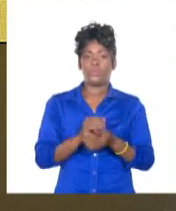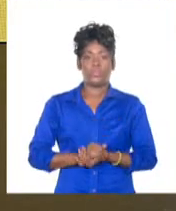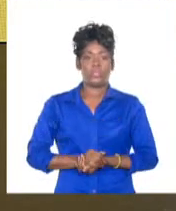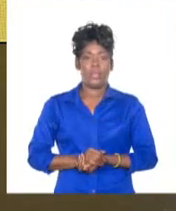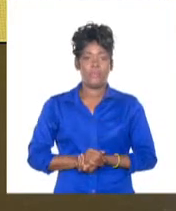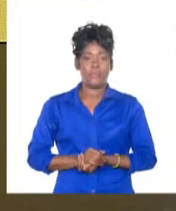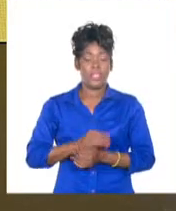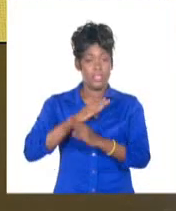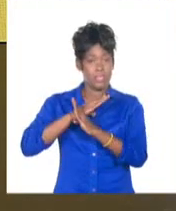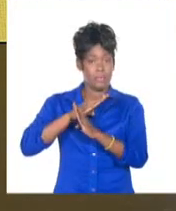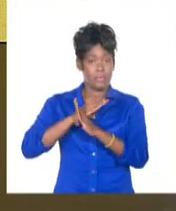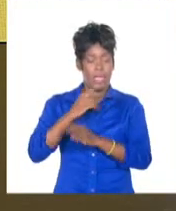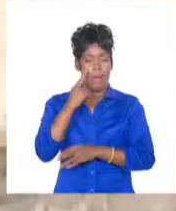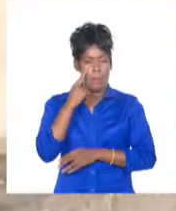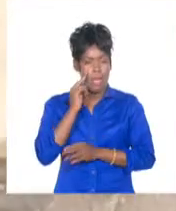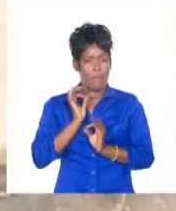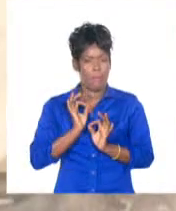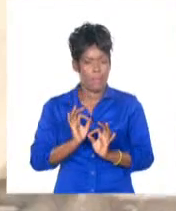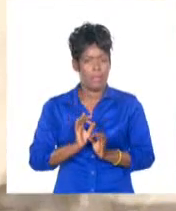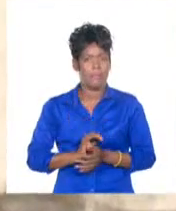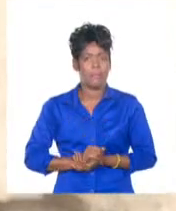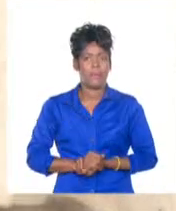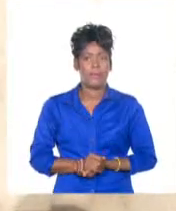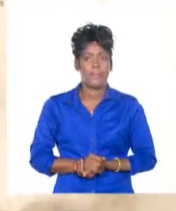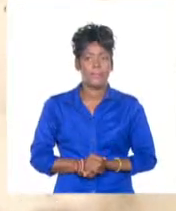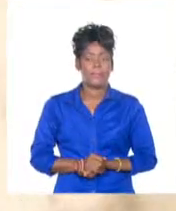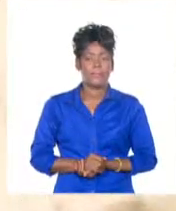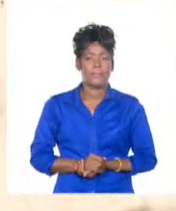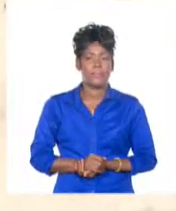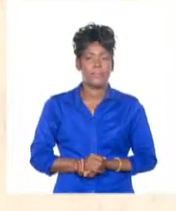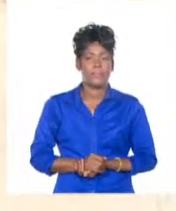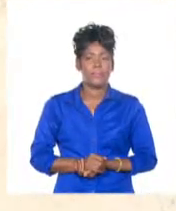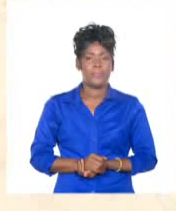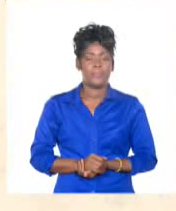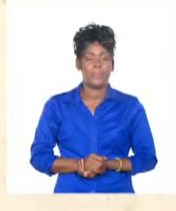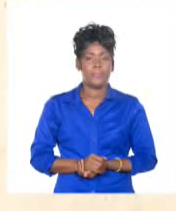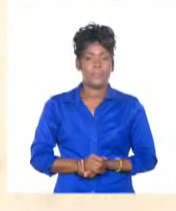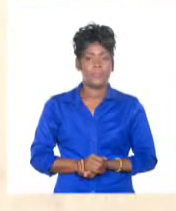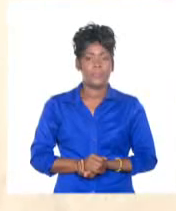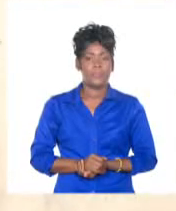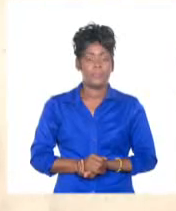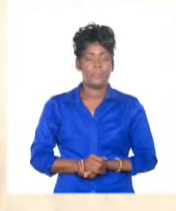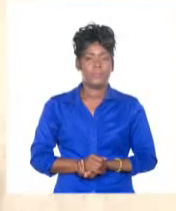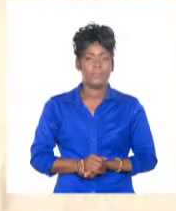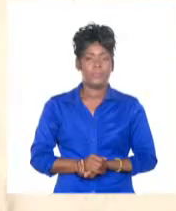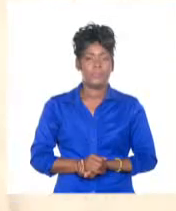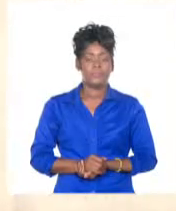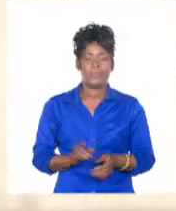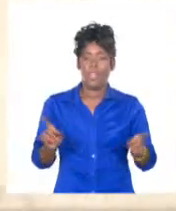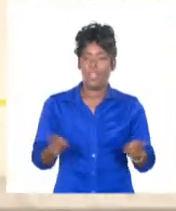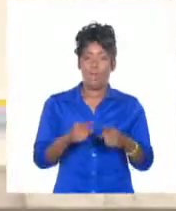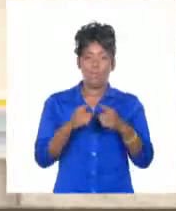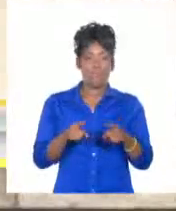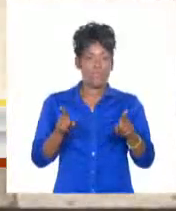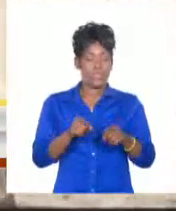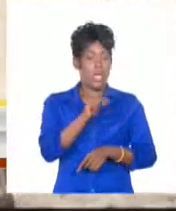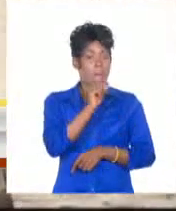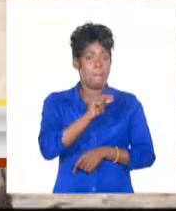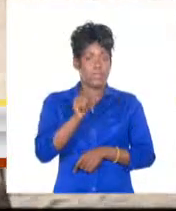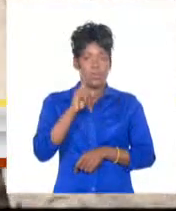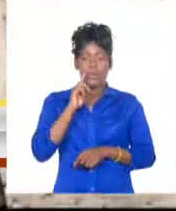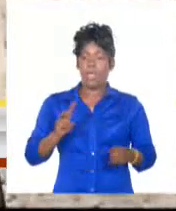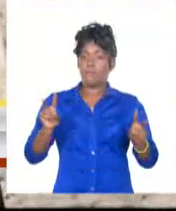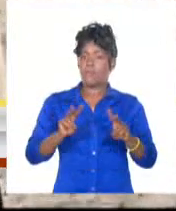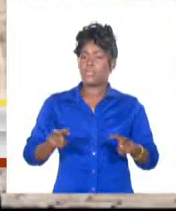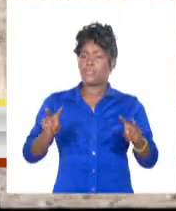Cuba, llega el reporte. críticos e investigadores como uno de los